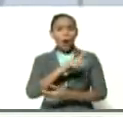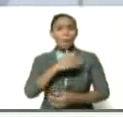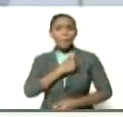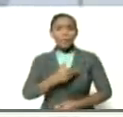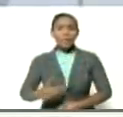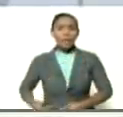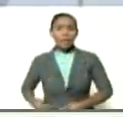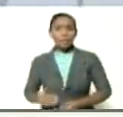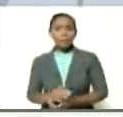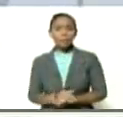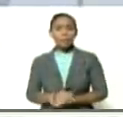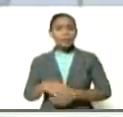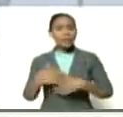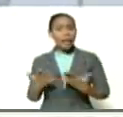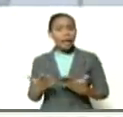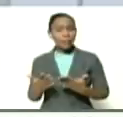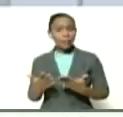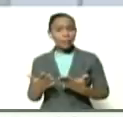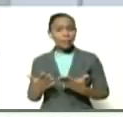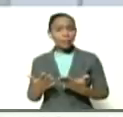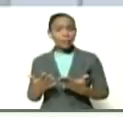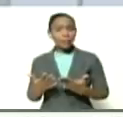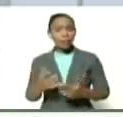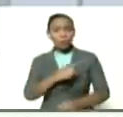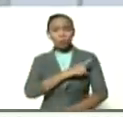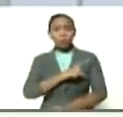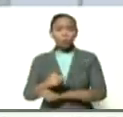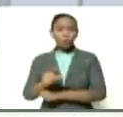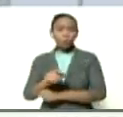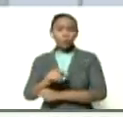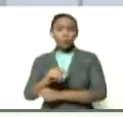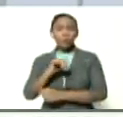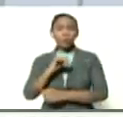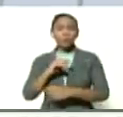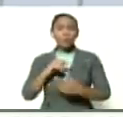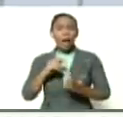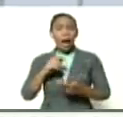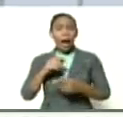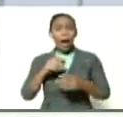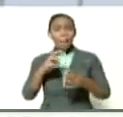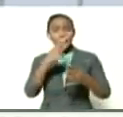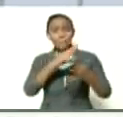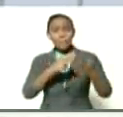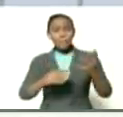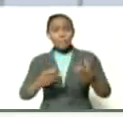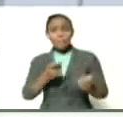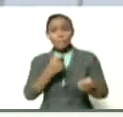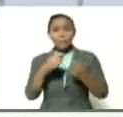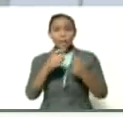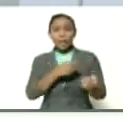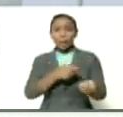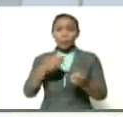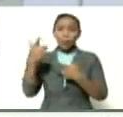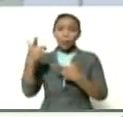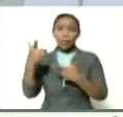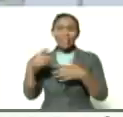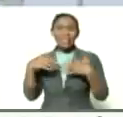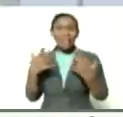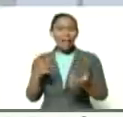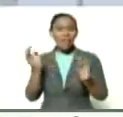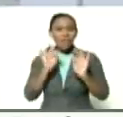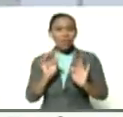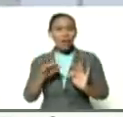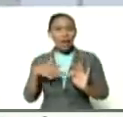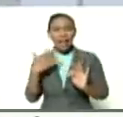presidente es el decreto para imponer aranceles a productos importados. ¿Qué sentido